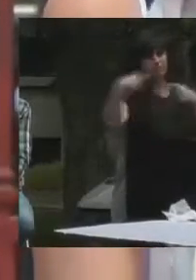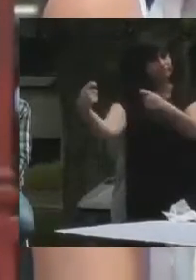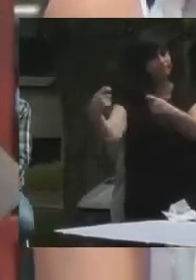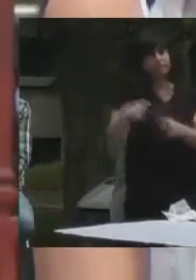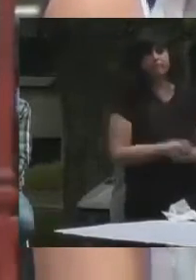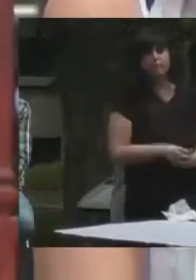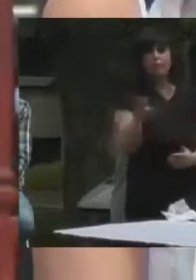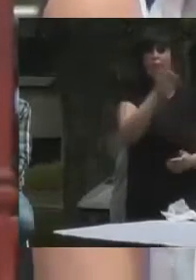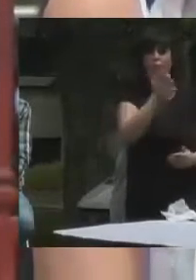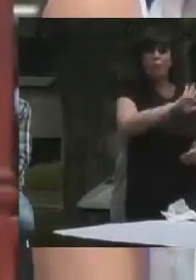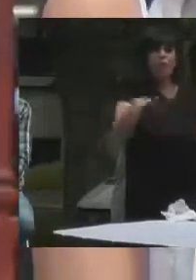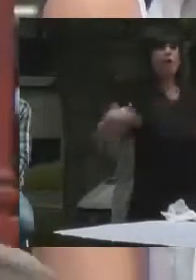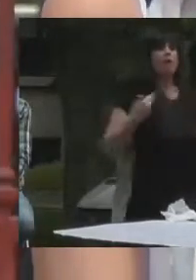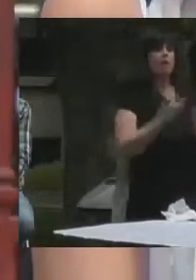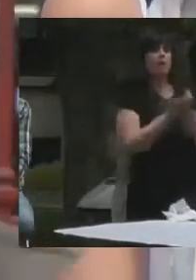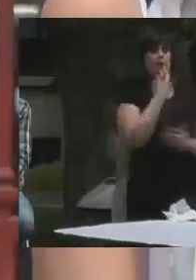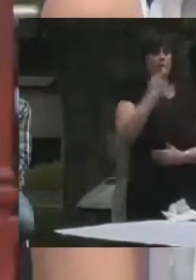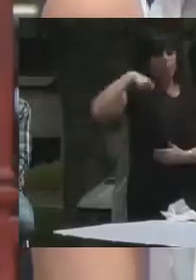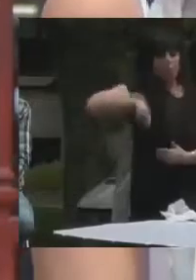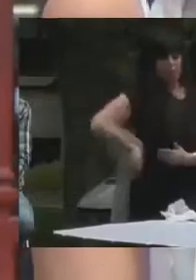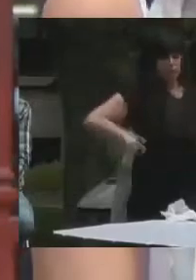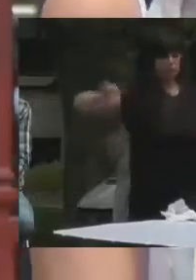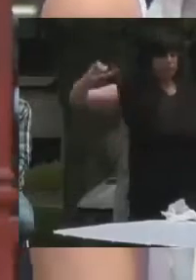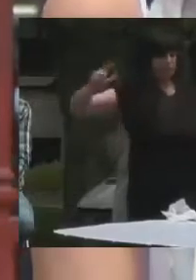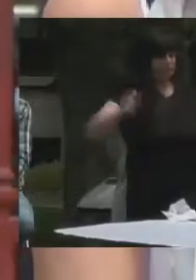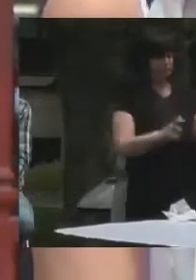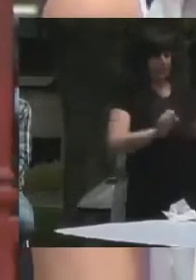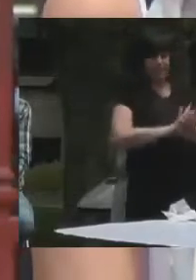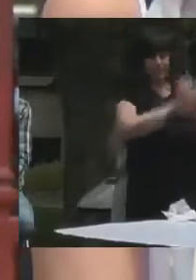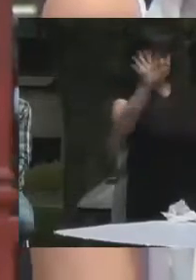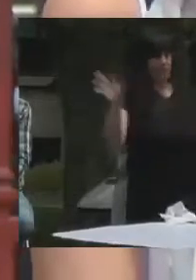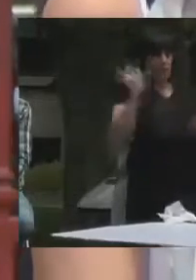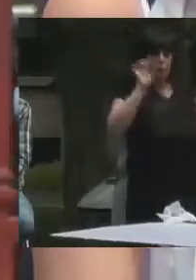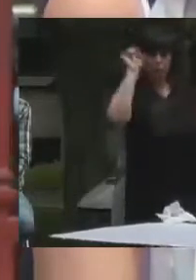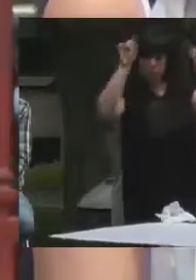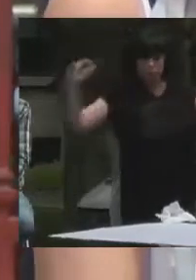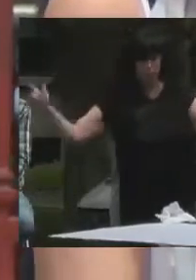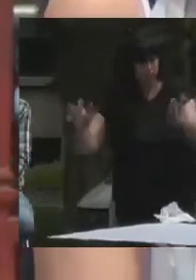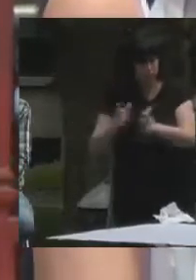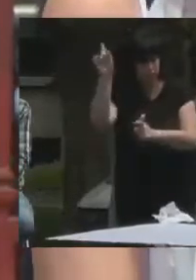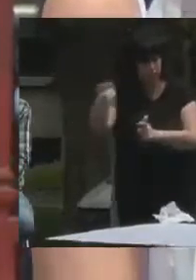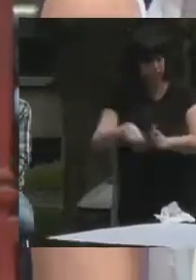ou incluso nos recortan, evidentemente, en profesionais sanitarios e en profesionais docentes.